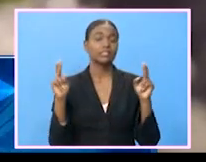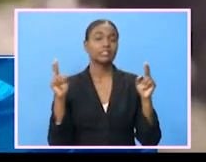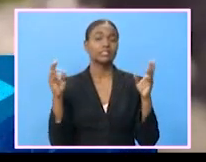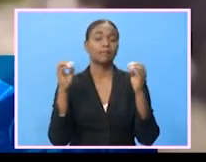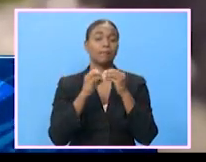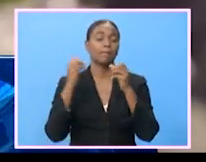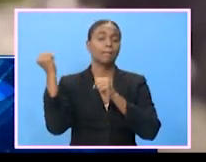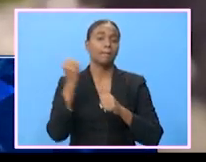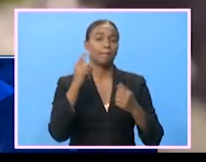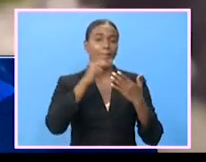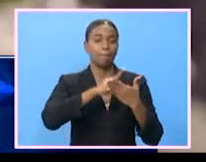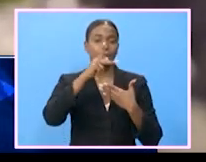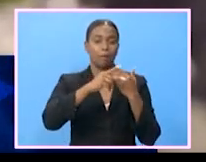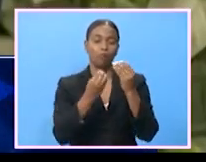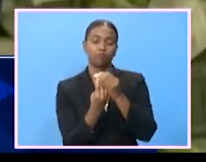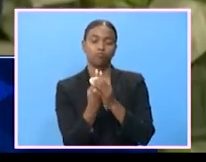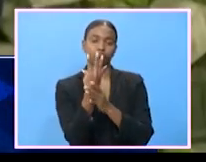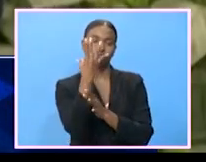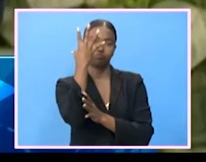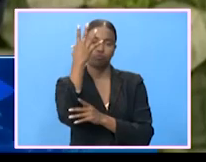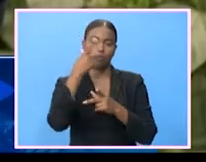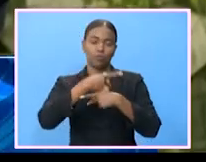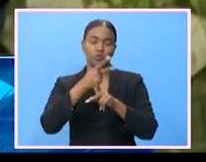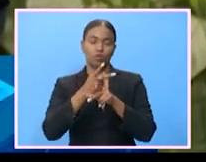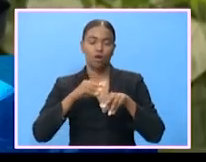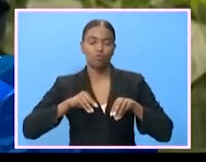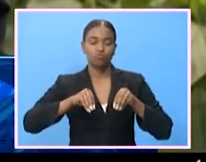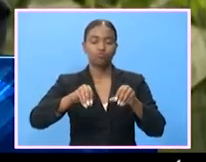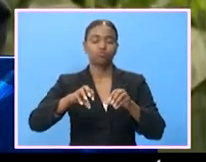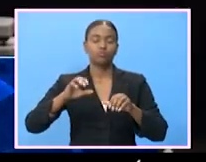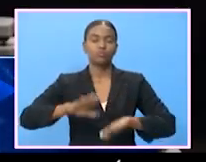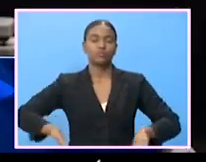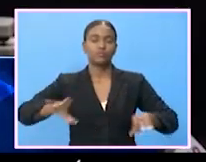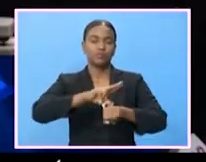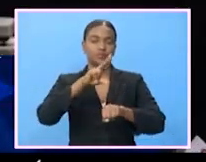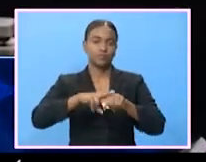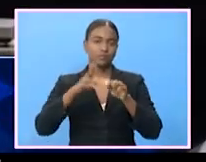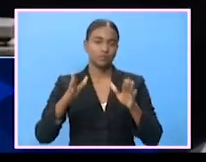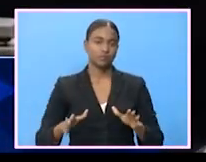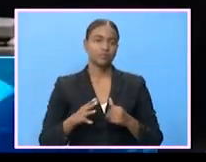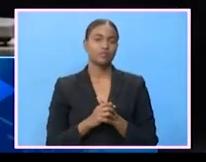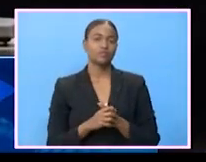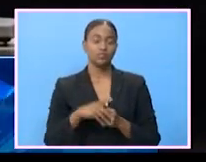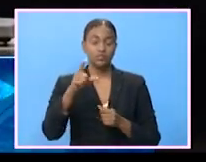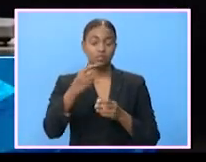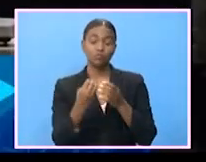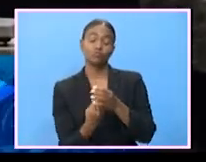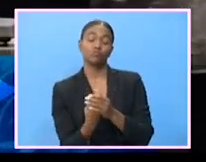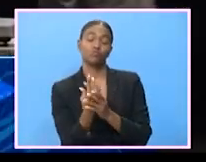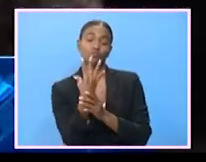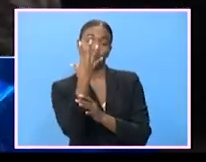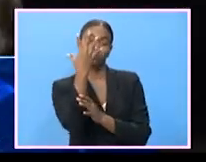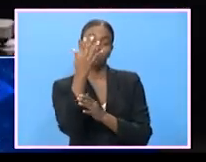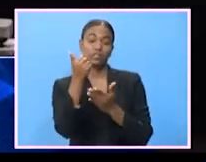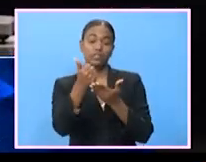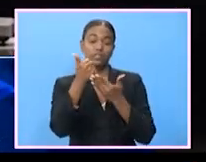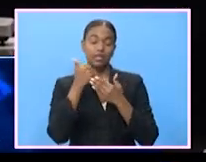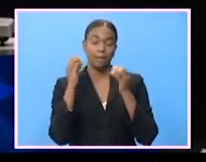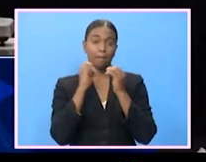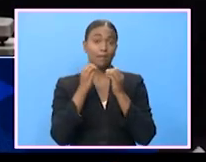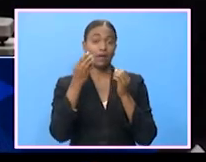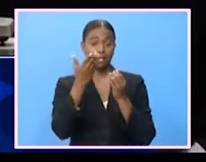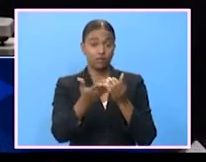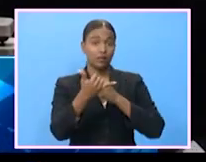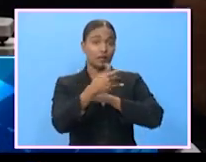agresivo programa de siembra de productos agrícolas a nivel nacional. Hay que sembrar el país. La forma más hay que sembrar el